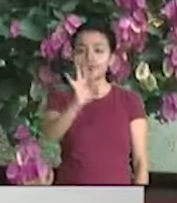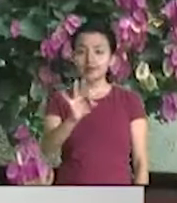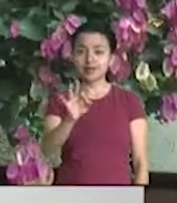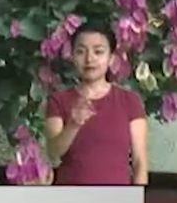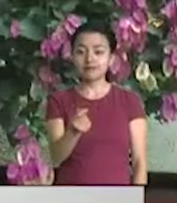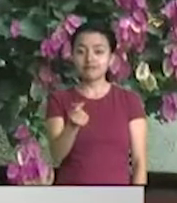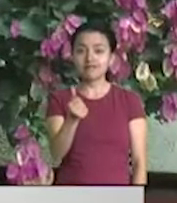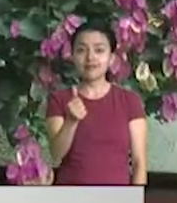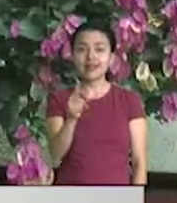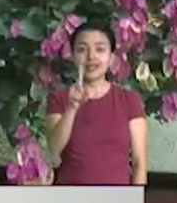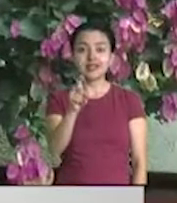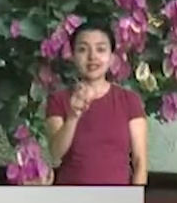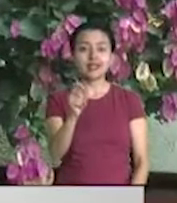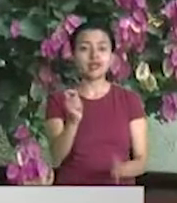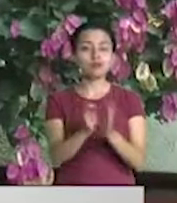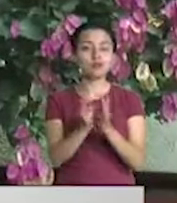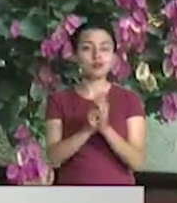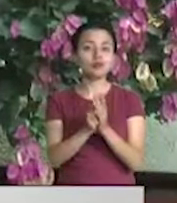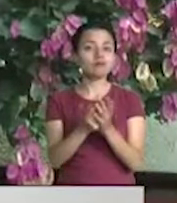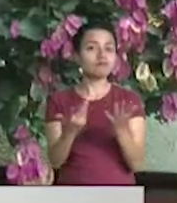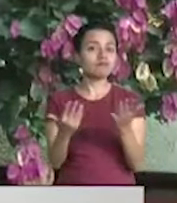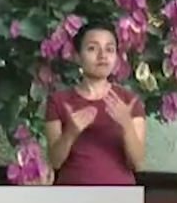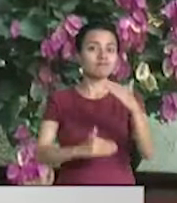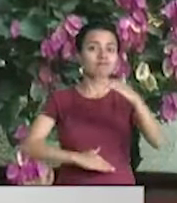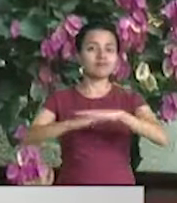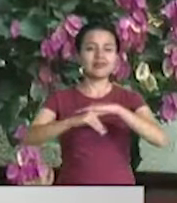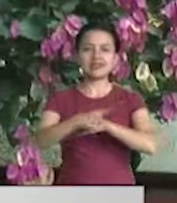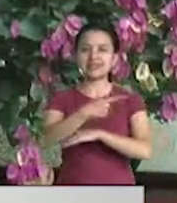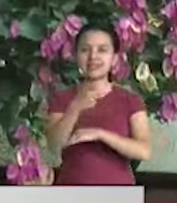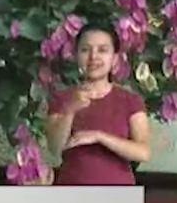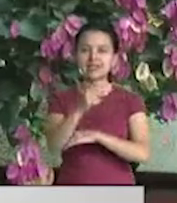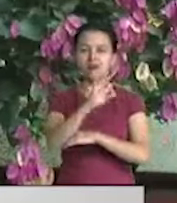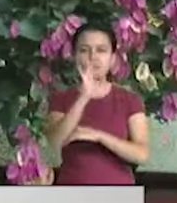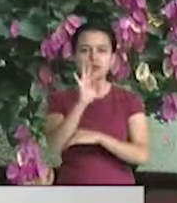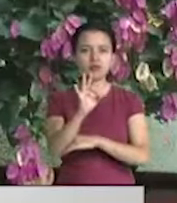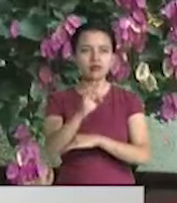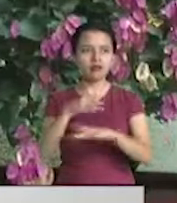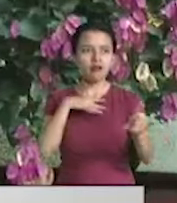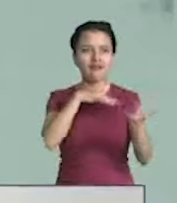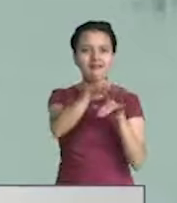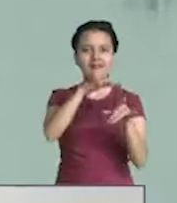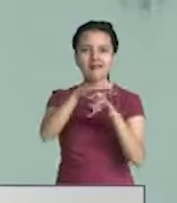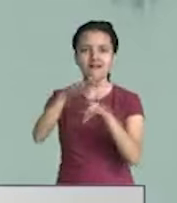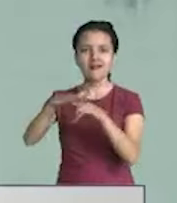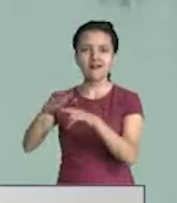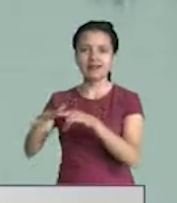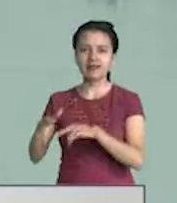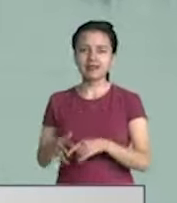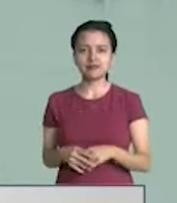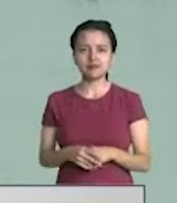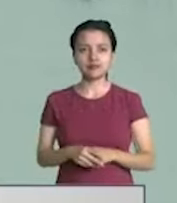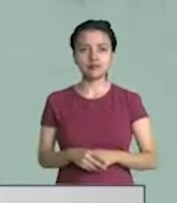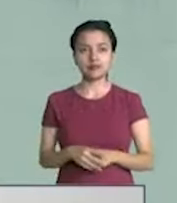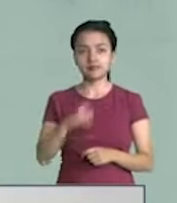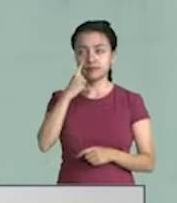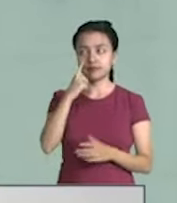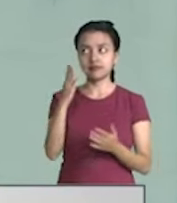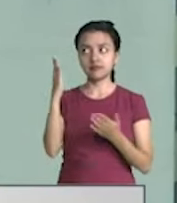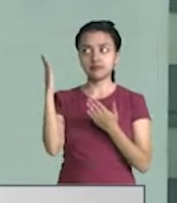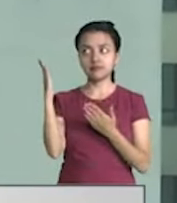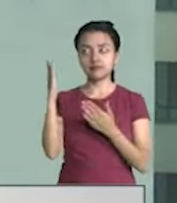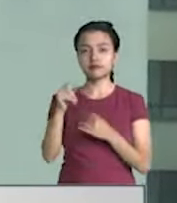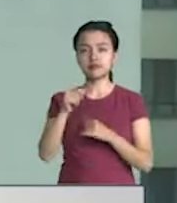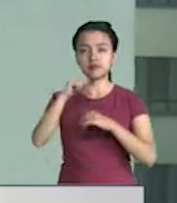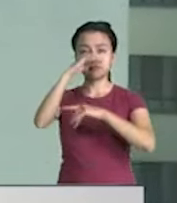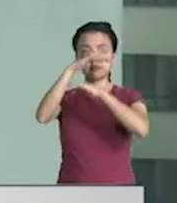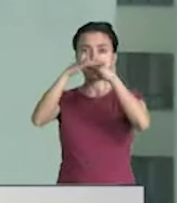6 puntos de llegar al rango de 100, cuando se declara ya dañina para poblaciones vulnerables. Estas imágenes que surcan los